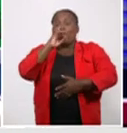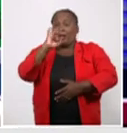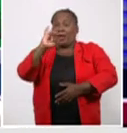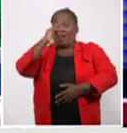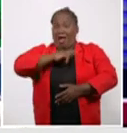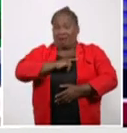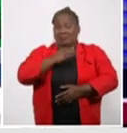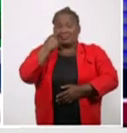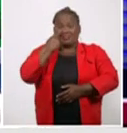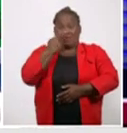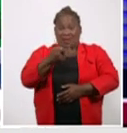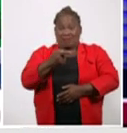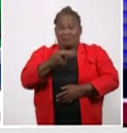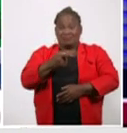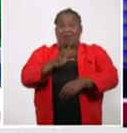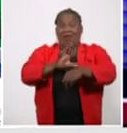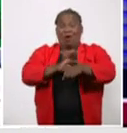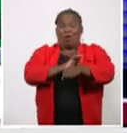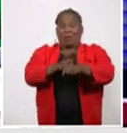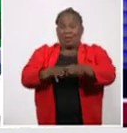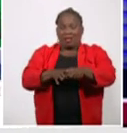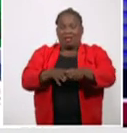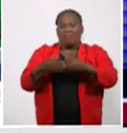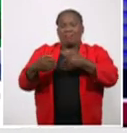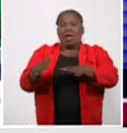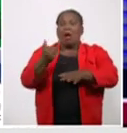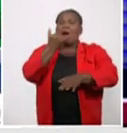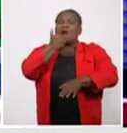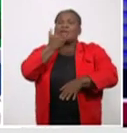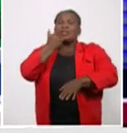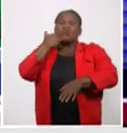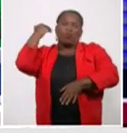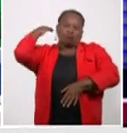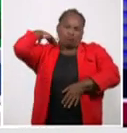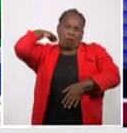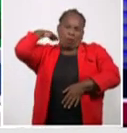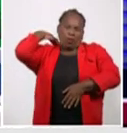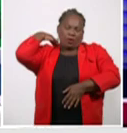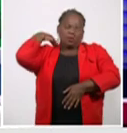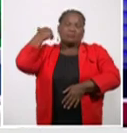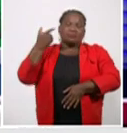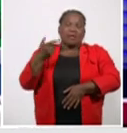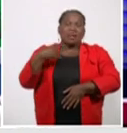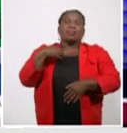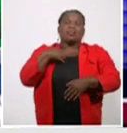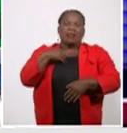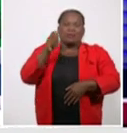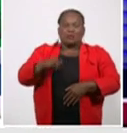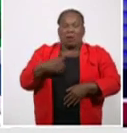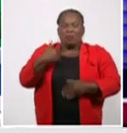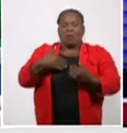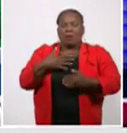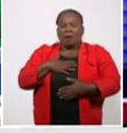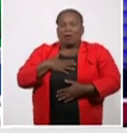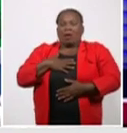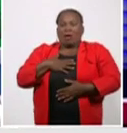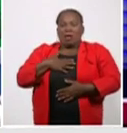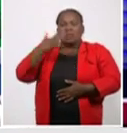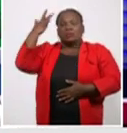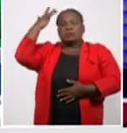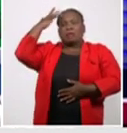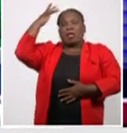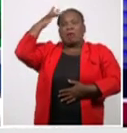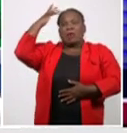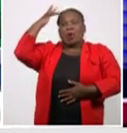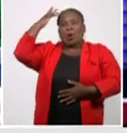pues deja un daño en el pulmón que hace más propenso a enfermedades respiratorias. El cerebro incluso se plantea que